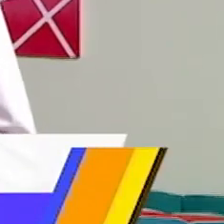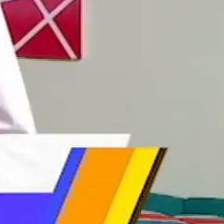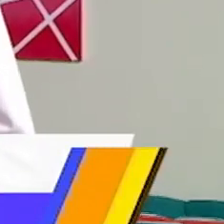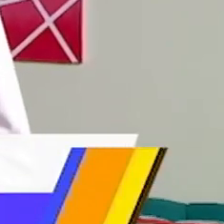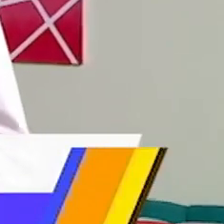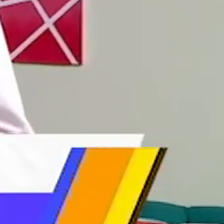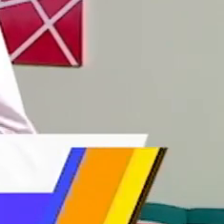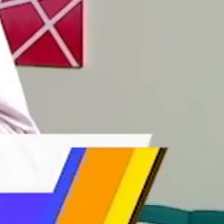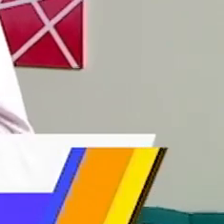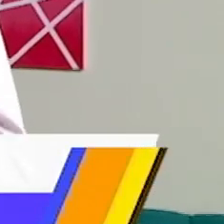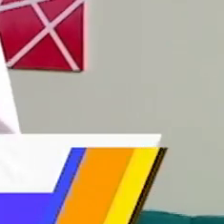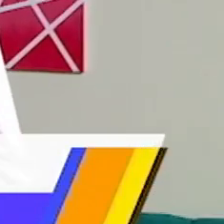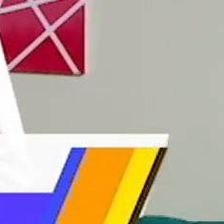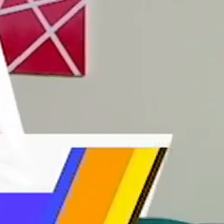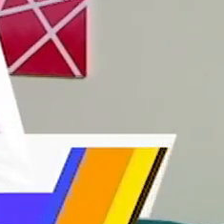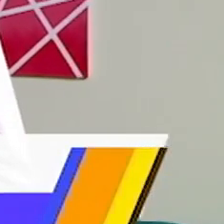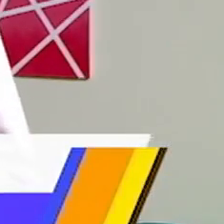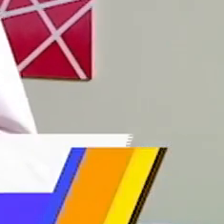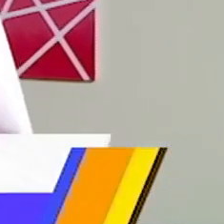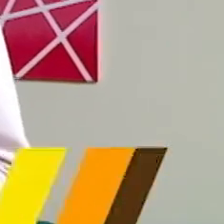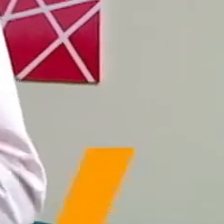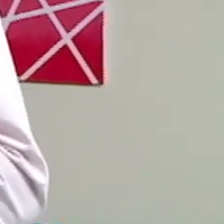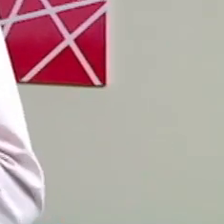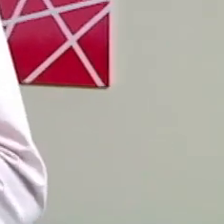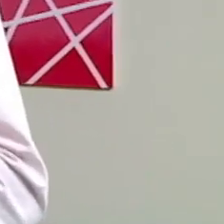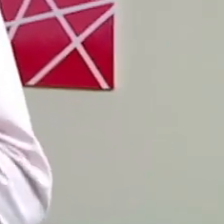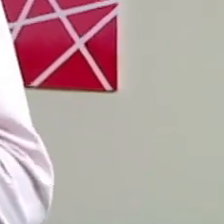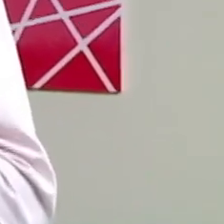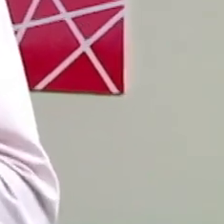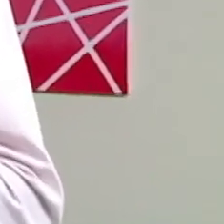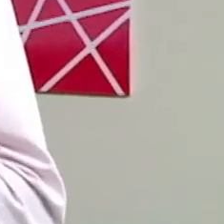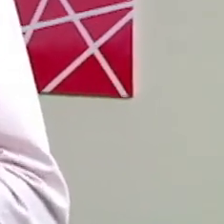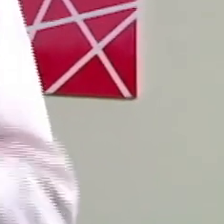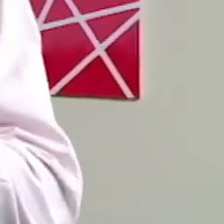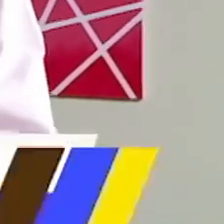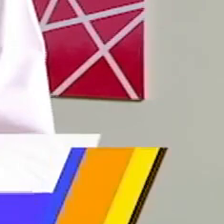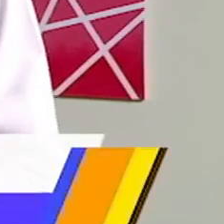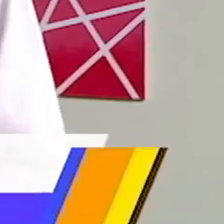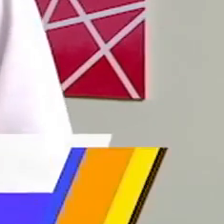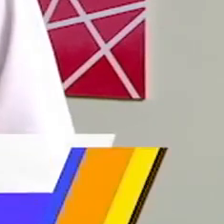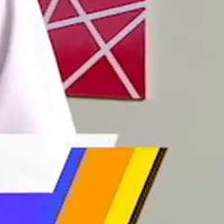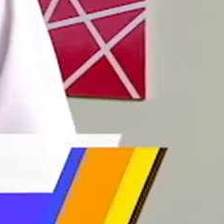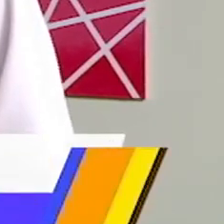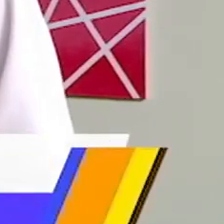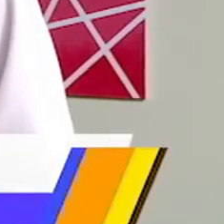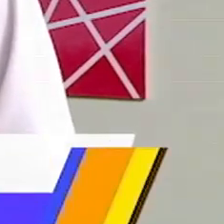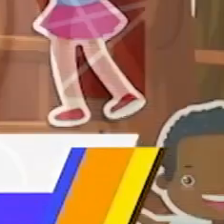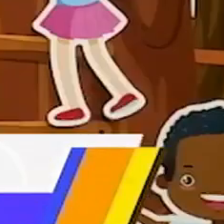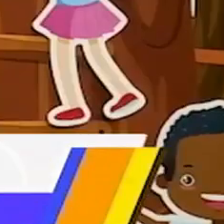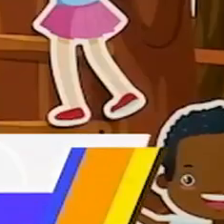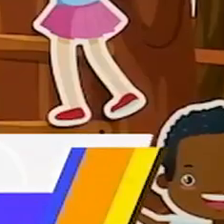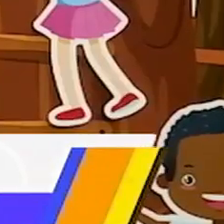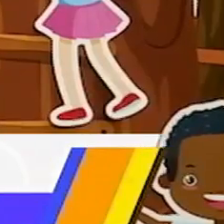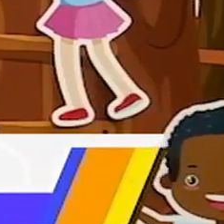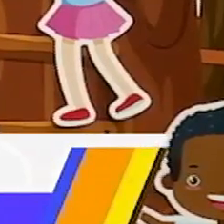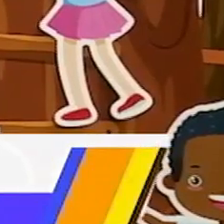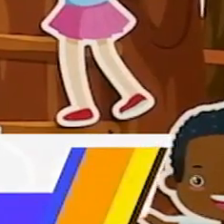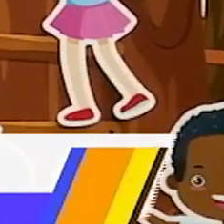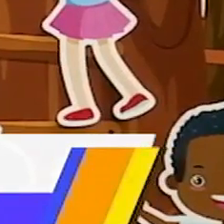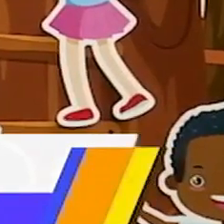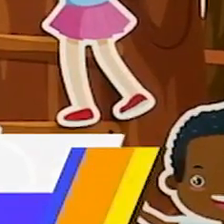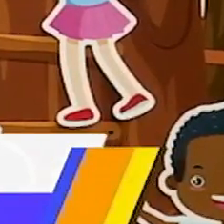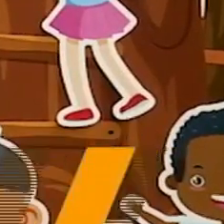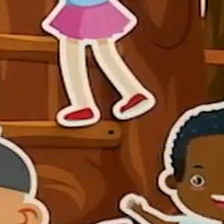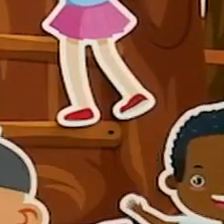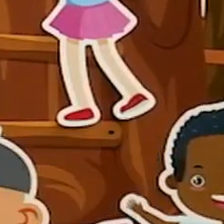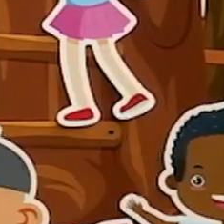de la mañana estamos en Café Nacional y vamos a abordar un tema muy importante, ley de usura. Y a las 9 en punto de la mañana los